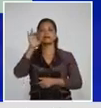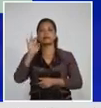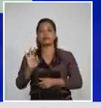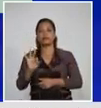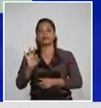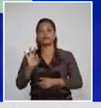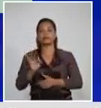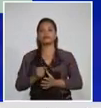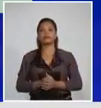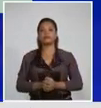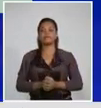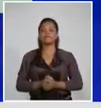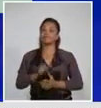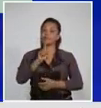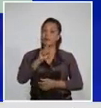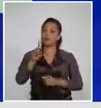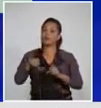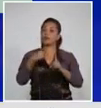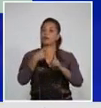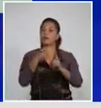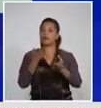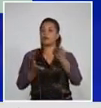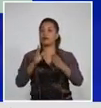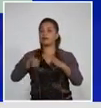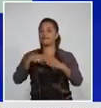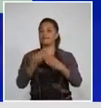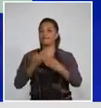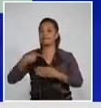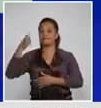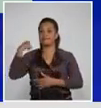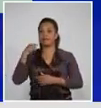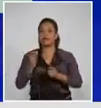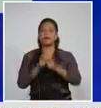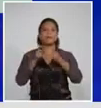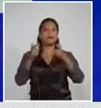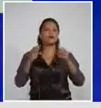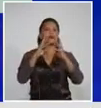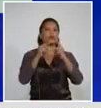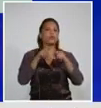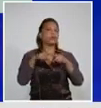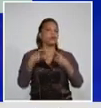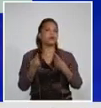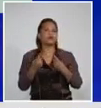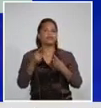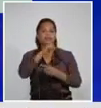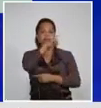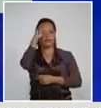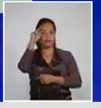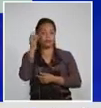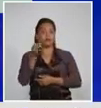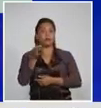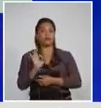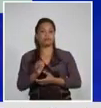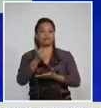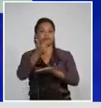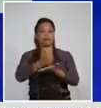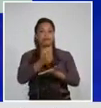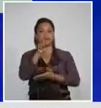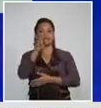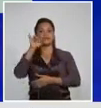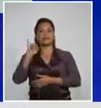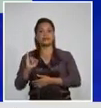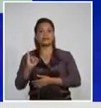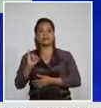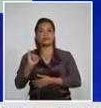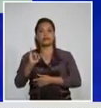autóctonos, 11 más que la jornada anterior. El mayor número en el municipio Santi Espíritu con 16, Trinidad